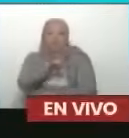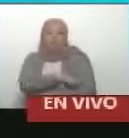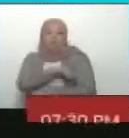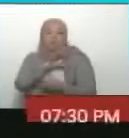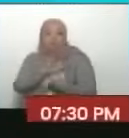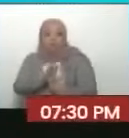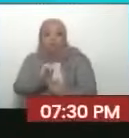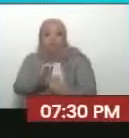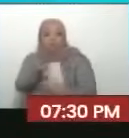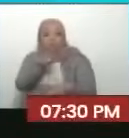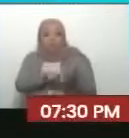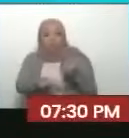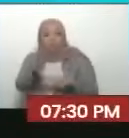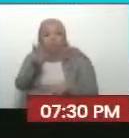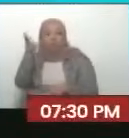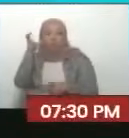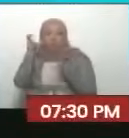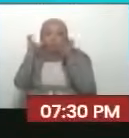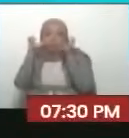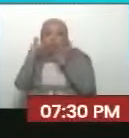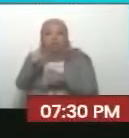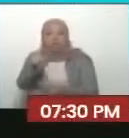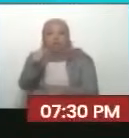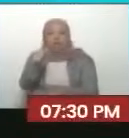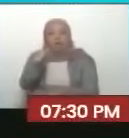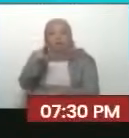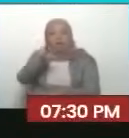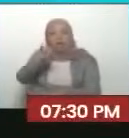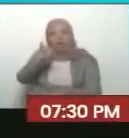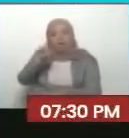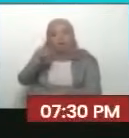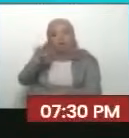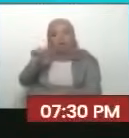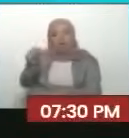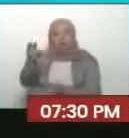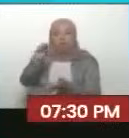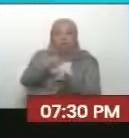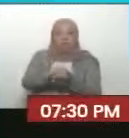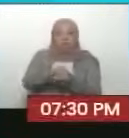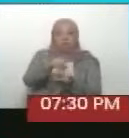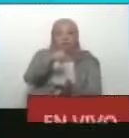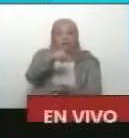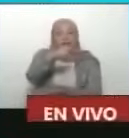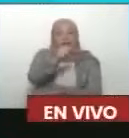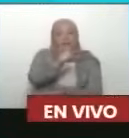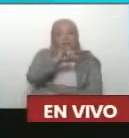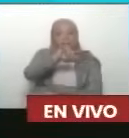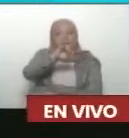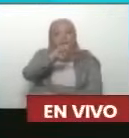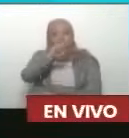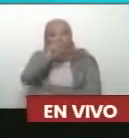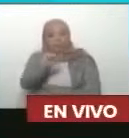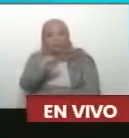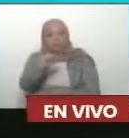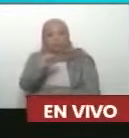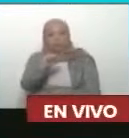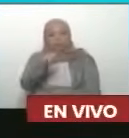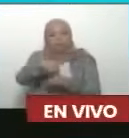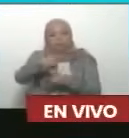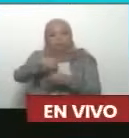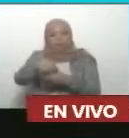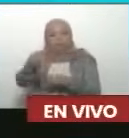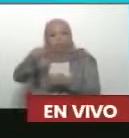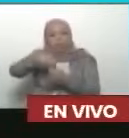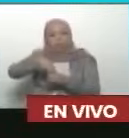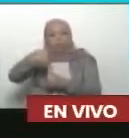Así iba, y de repente sonó por aquí, Karina tal, Karina tal, Karina tal, Karina tal, elecciones